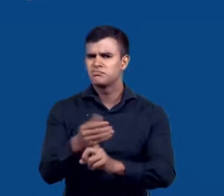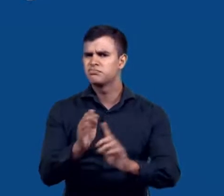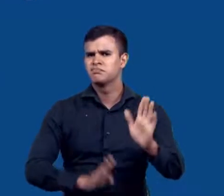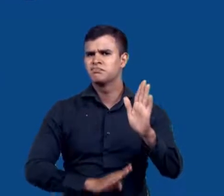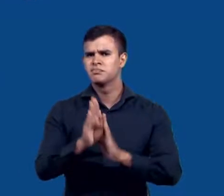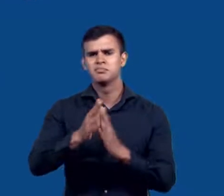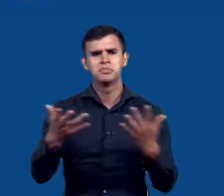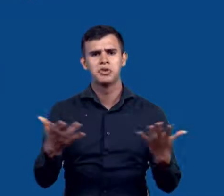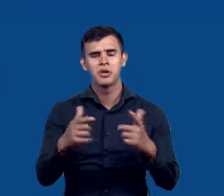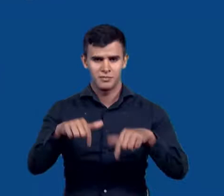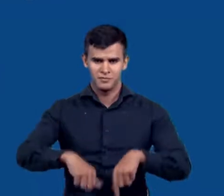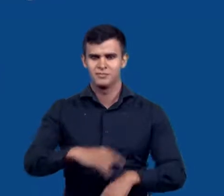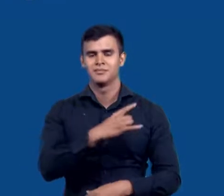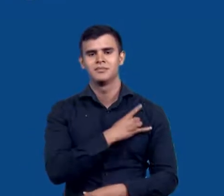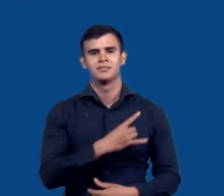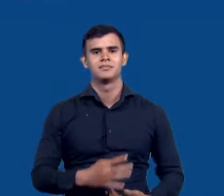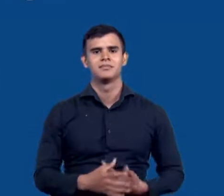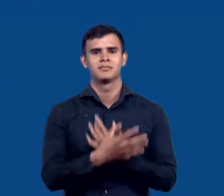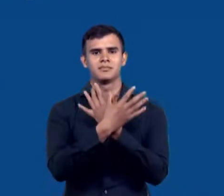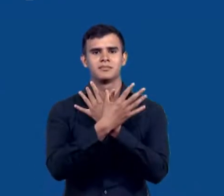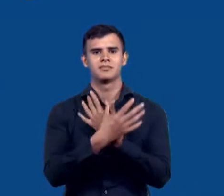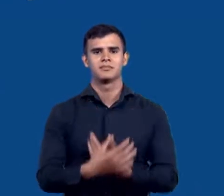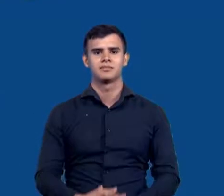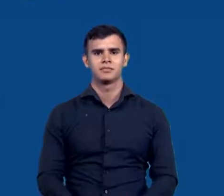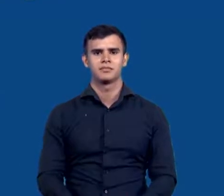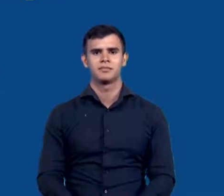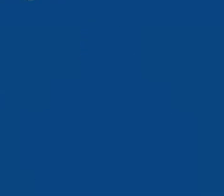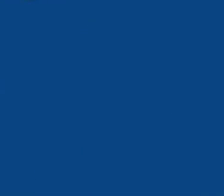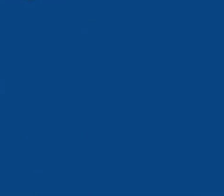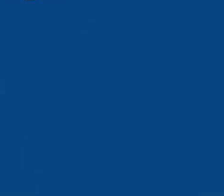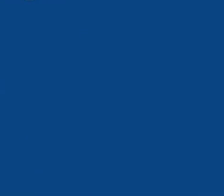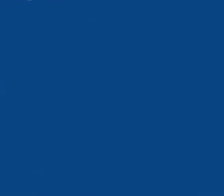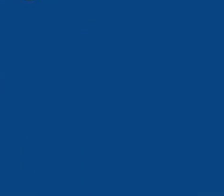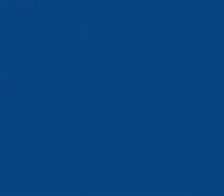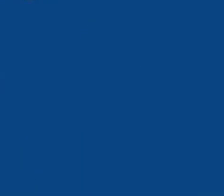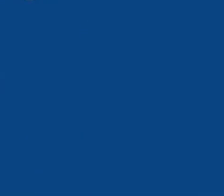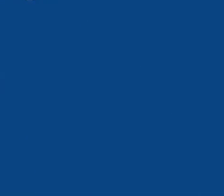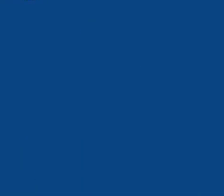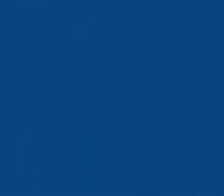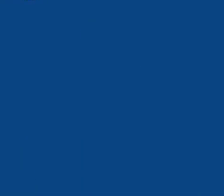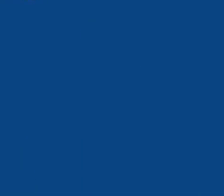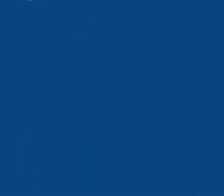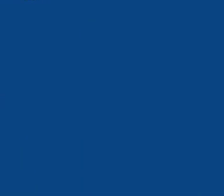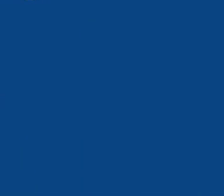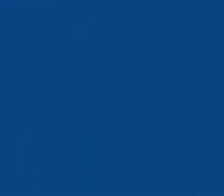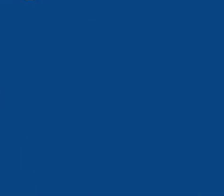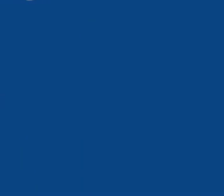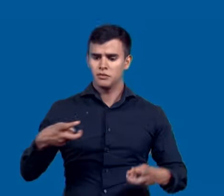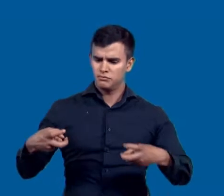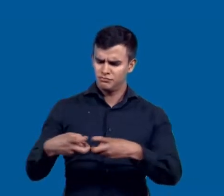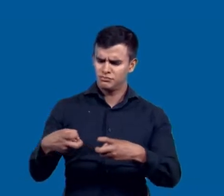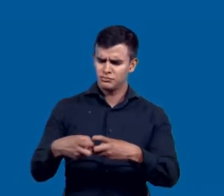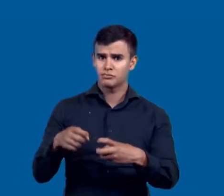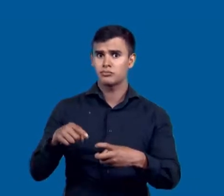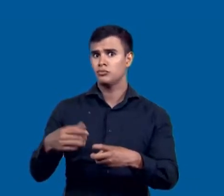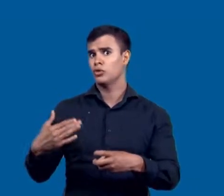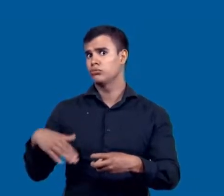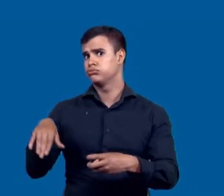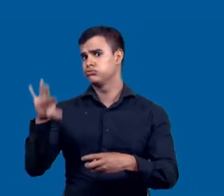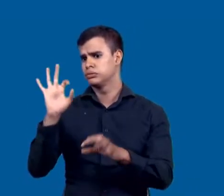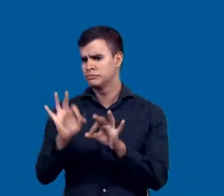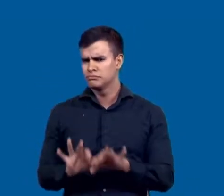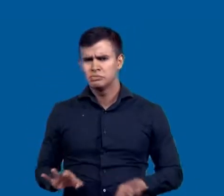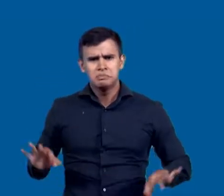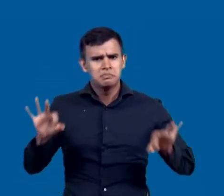posgrados.usc.edu.co. La ruta más corta al éxito está en un posgrado de la Santiago. Institución sujeta a inspección y vigilancia por el Ministerio de Educación Nacional. La energía